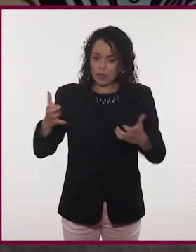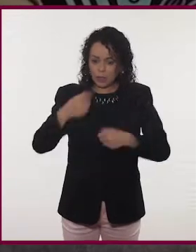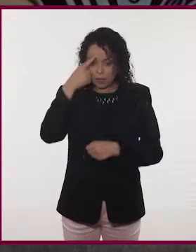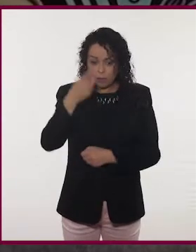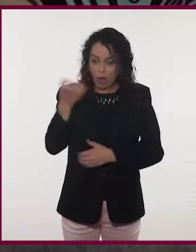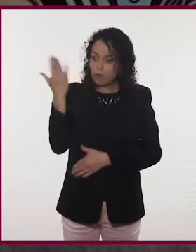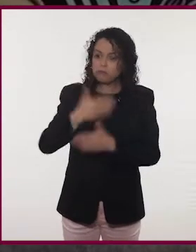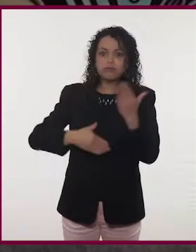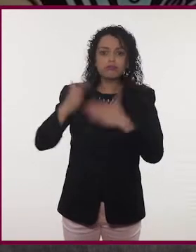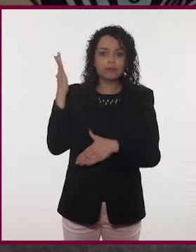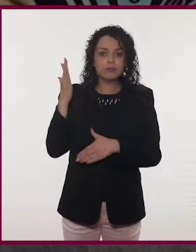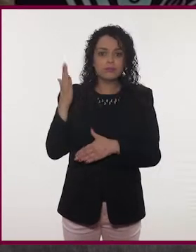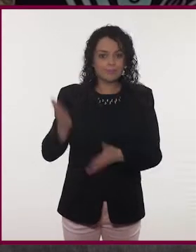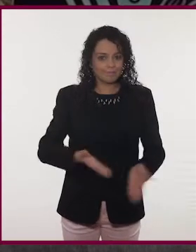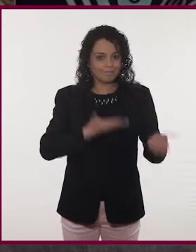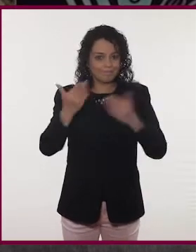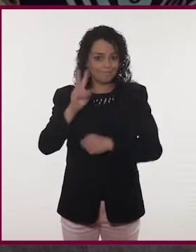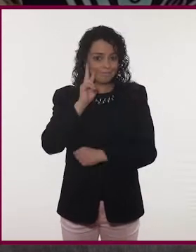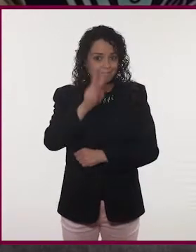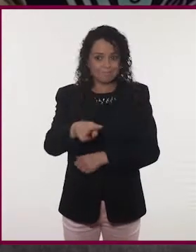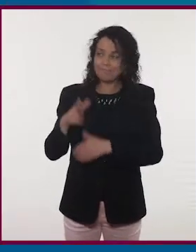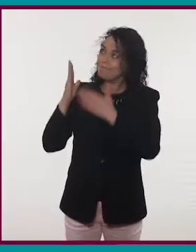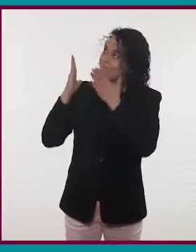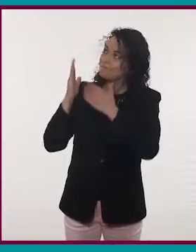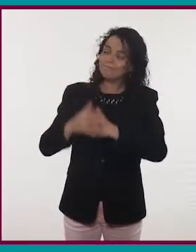crezca? Acompáñenme a ver lo siguiente.